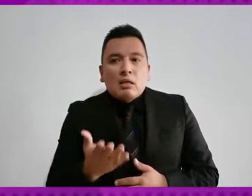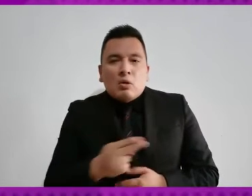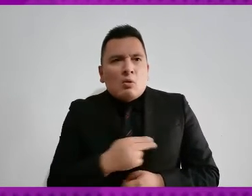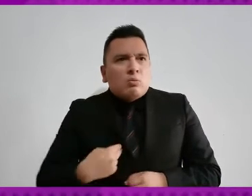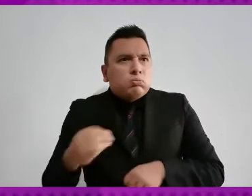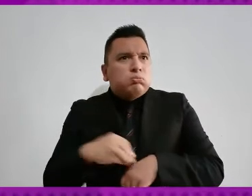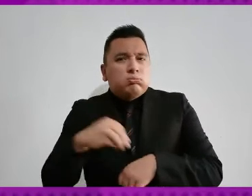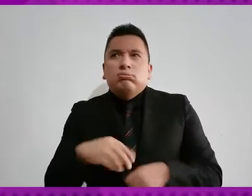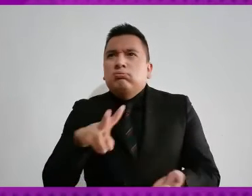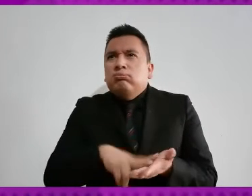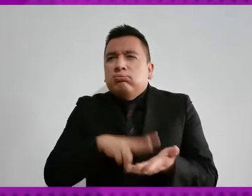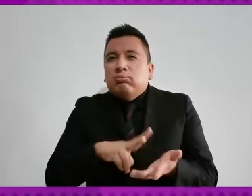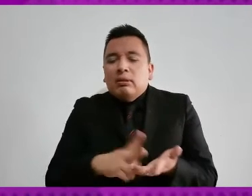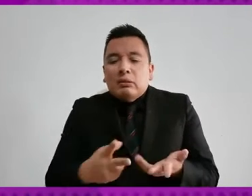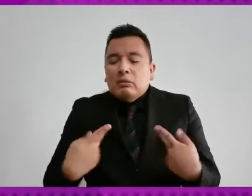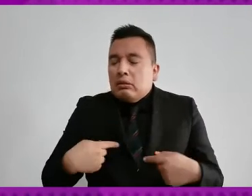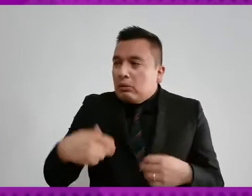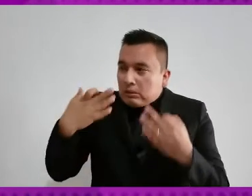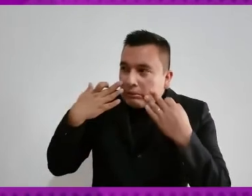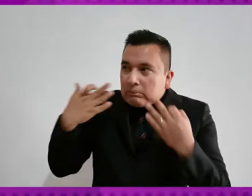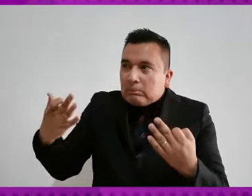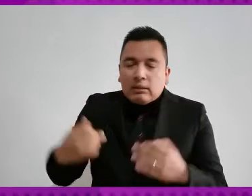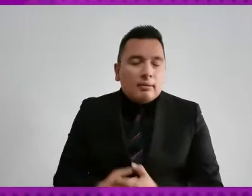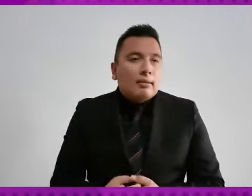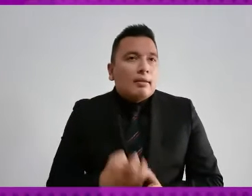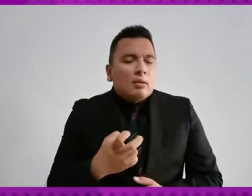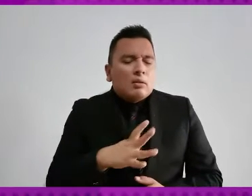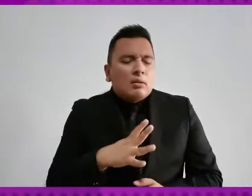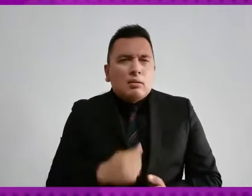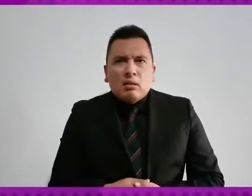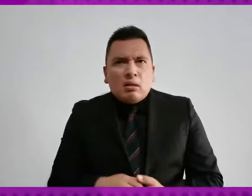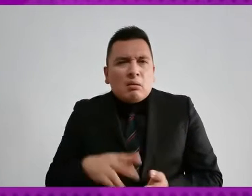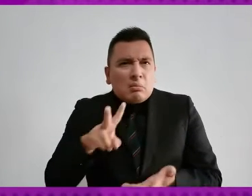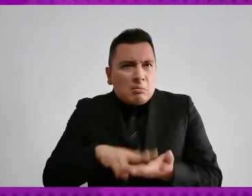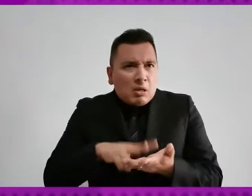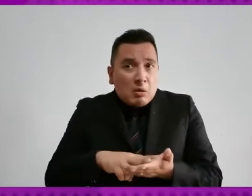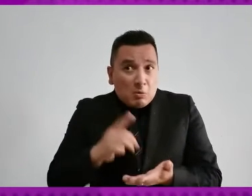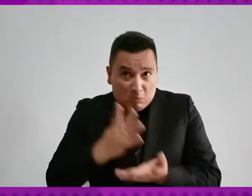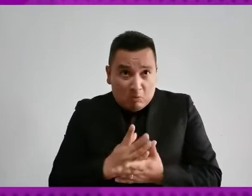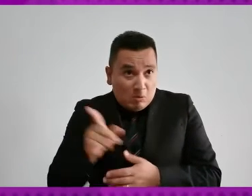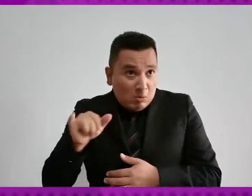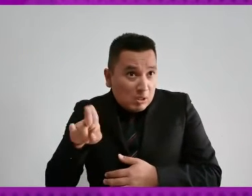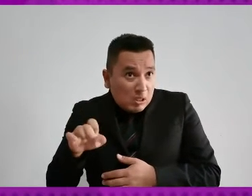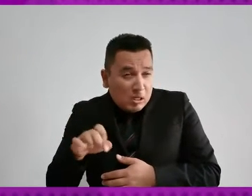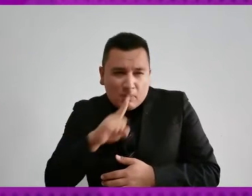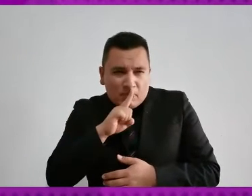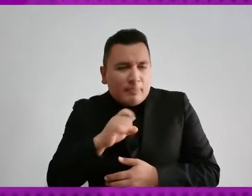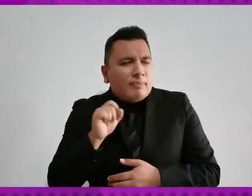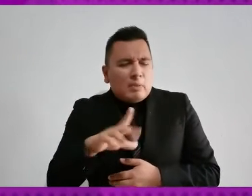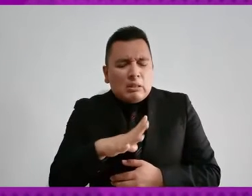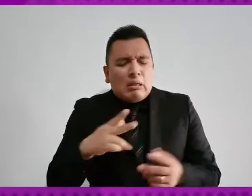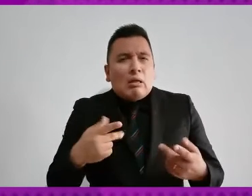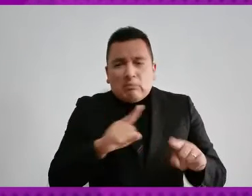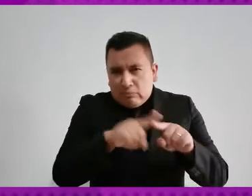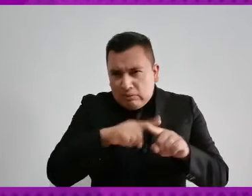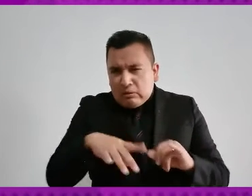solo del Instituto Nacional Electoral, sino de las autoridades electorales en el país, en función a que ese valor público es la confianza de las y los ciudadanos